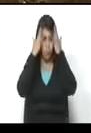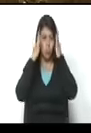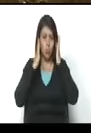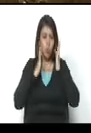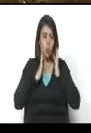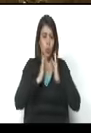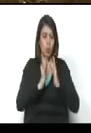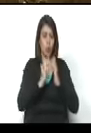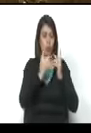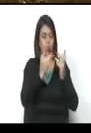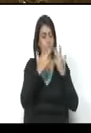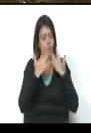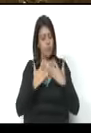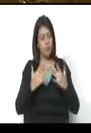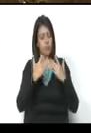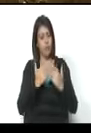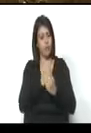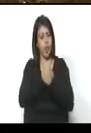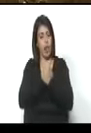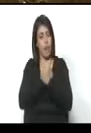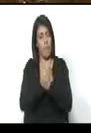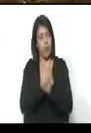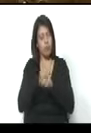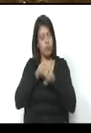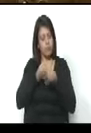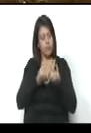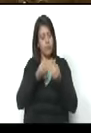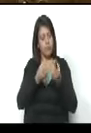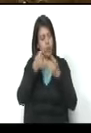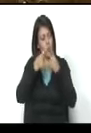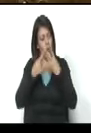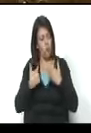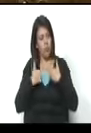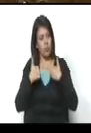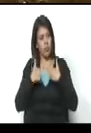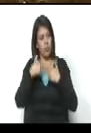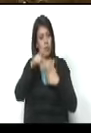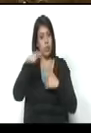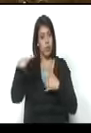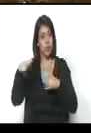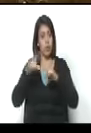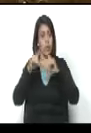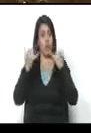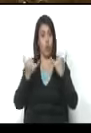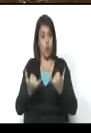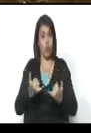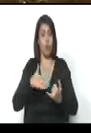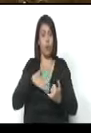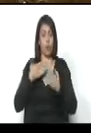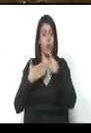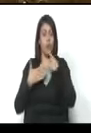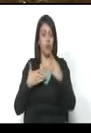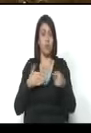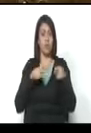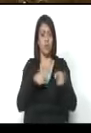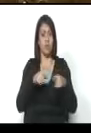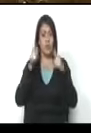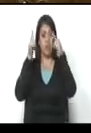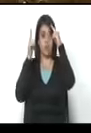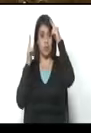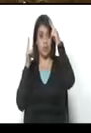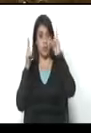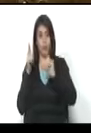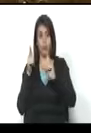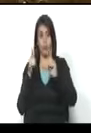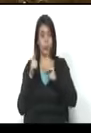de madre y te contaría de mis desengaños entre los mortales. Afortunadamente hoy podemos decir que Chávez no